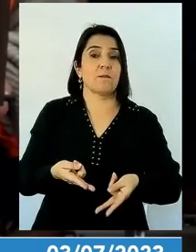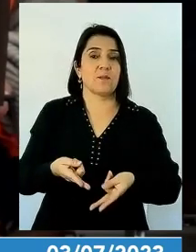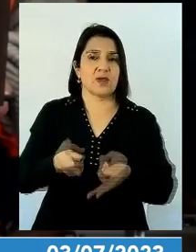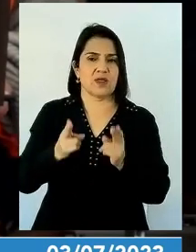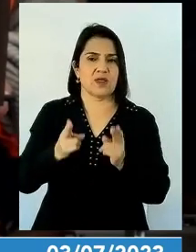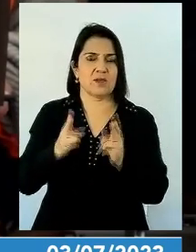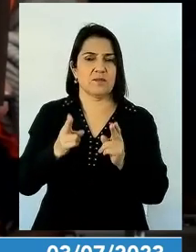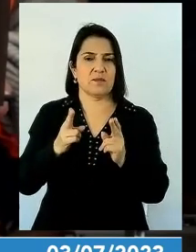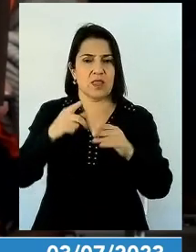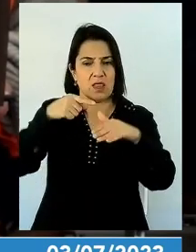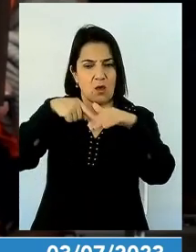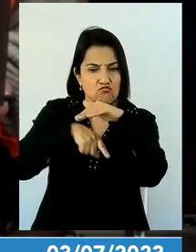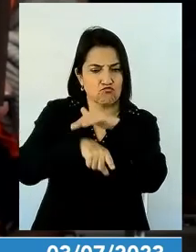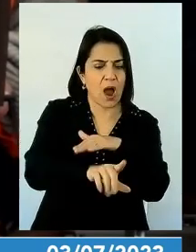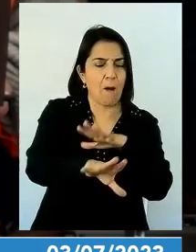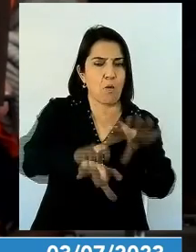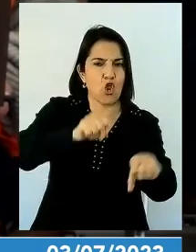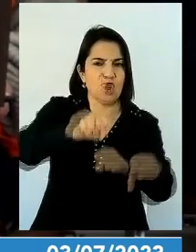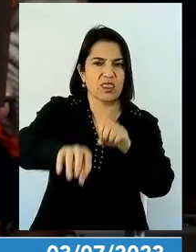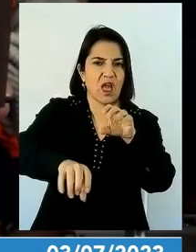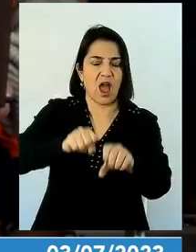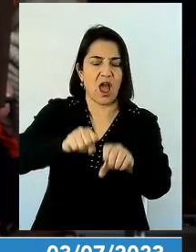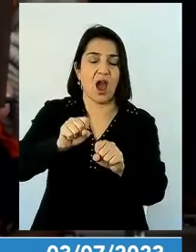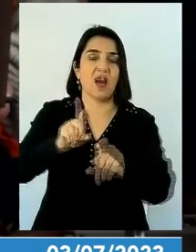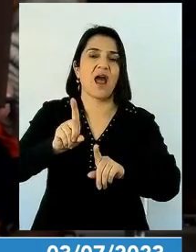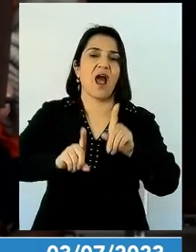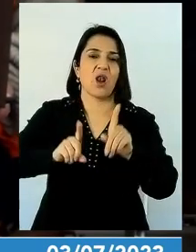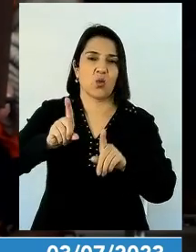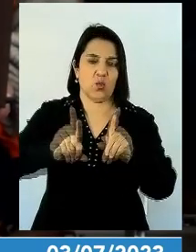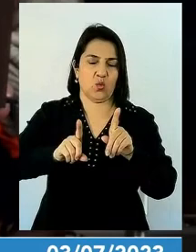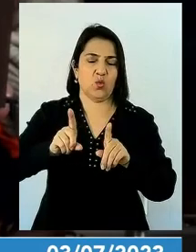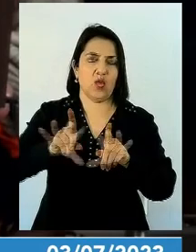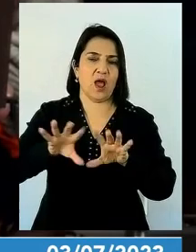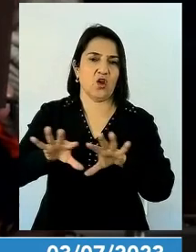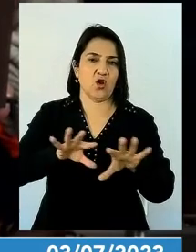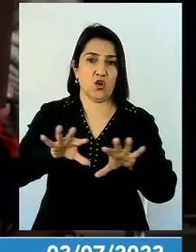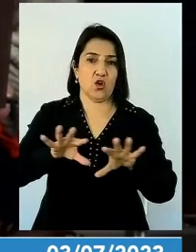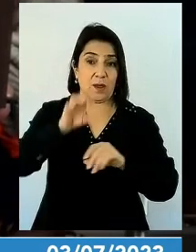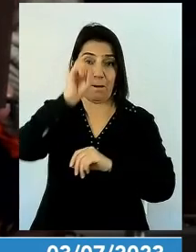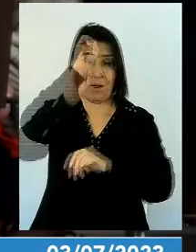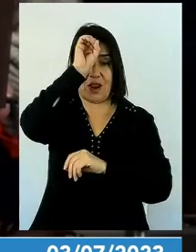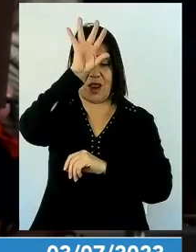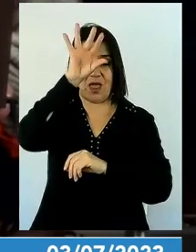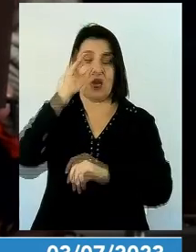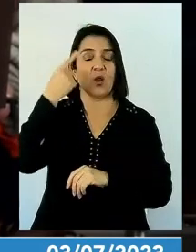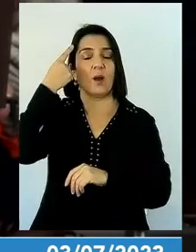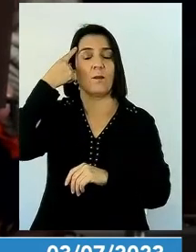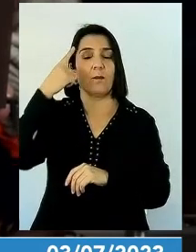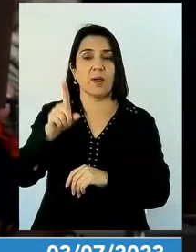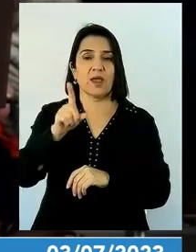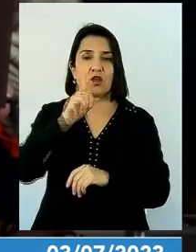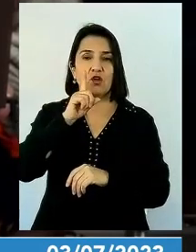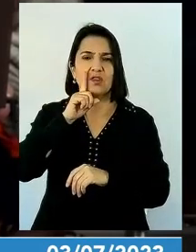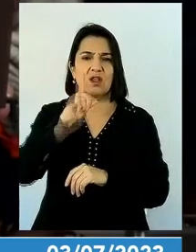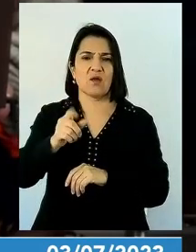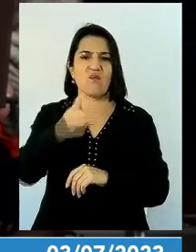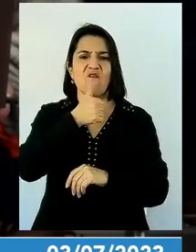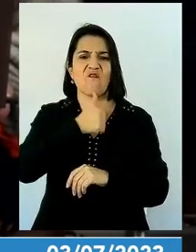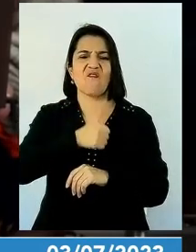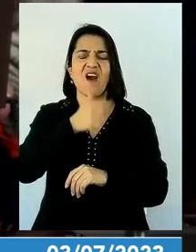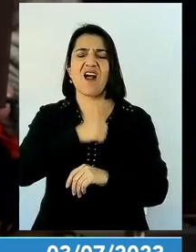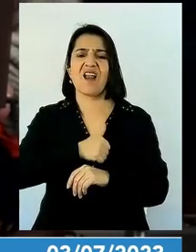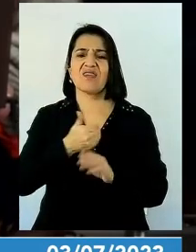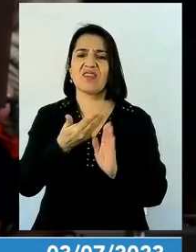ejemplo, ciertos recursos mineros, pero tendremos un vacío en cuanto a